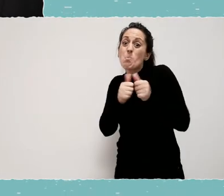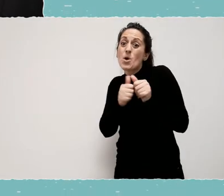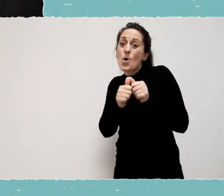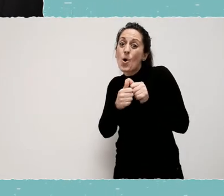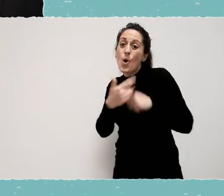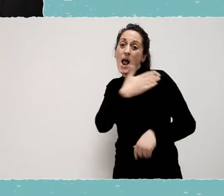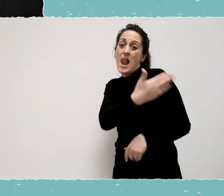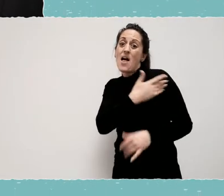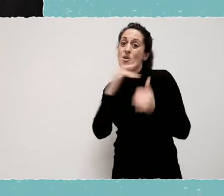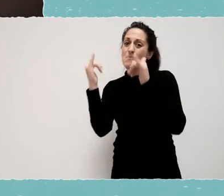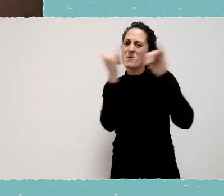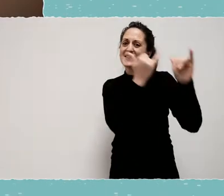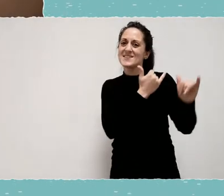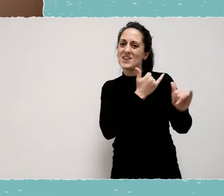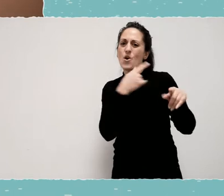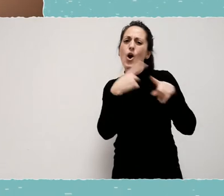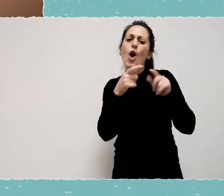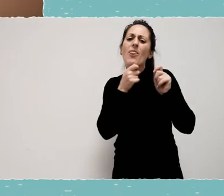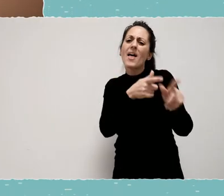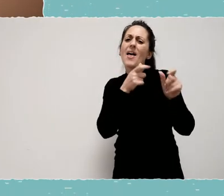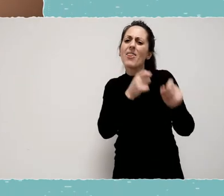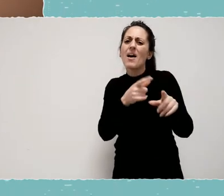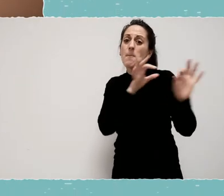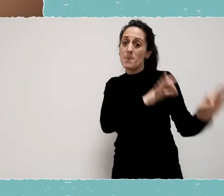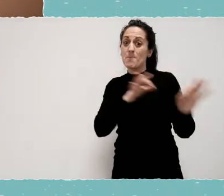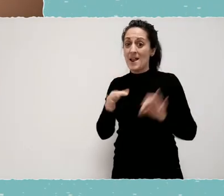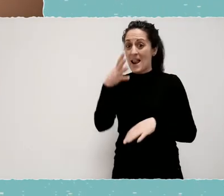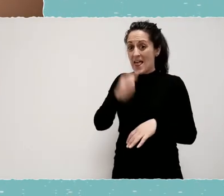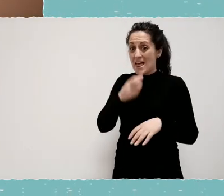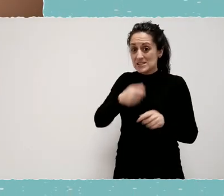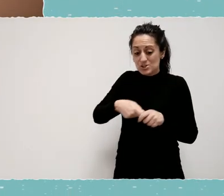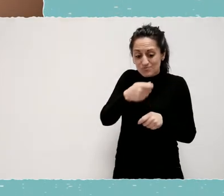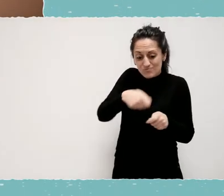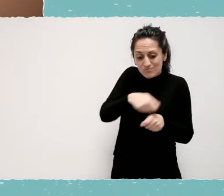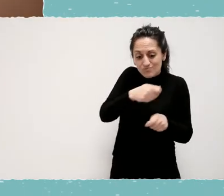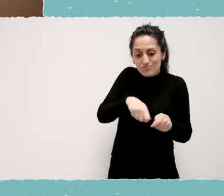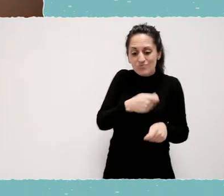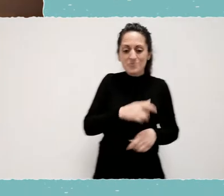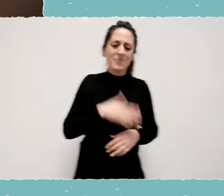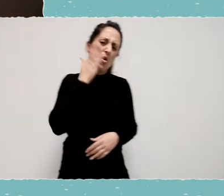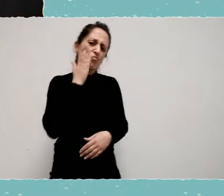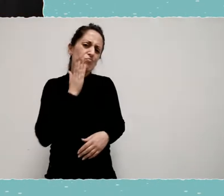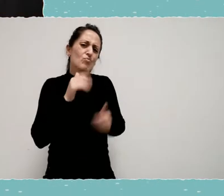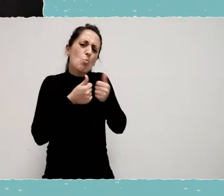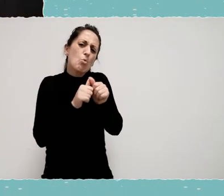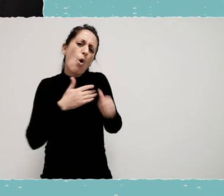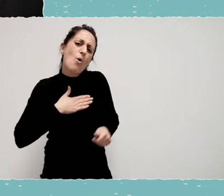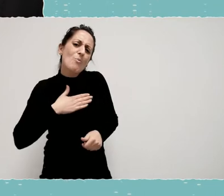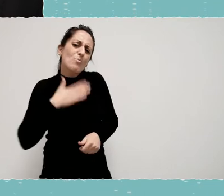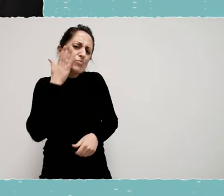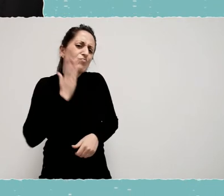de paseo. Fíxolle mil garatusas e preparoulle un boleito. O meu piolliño.